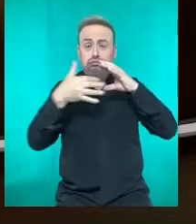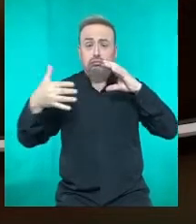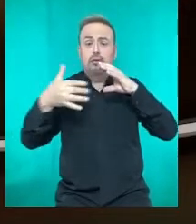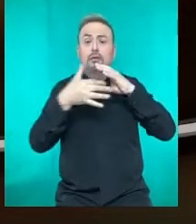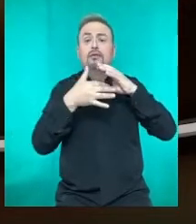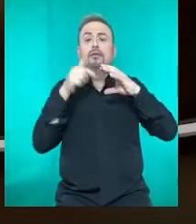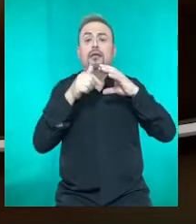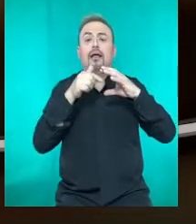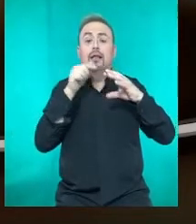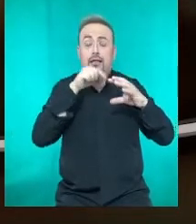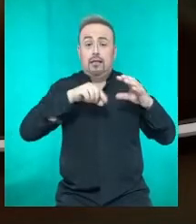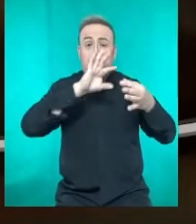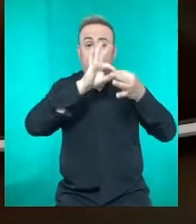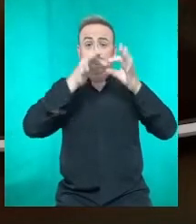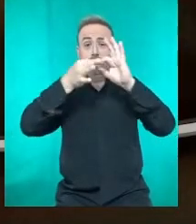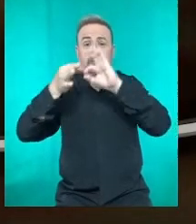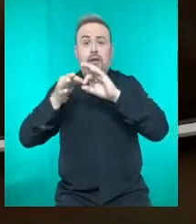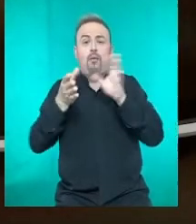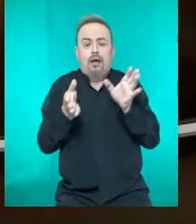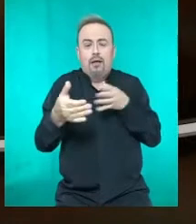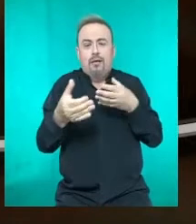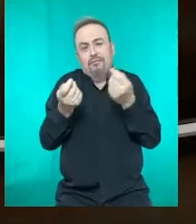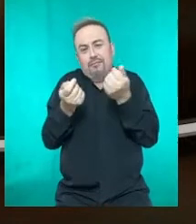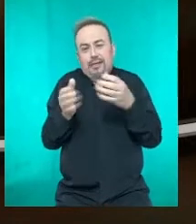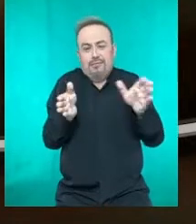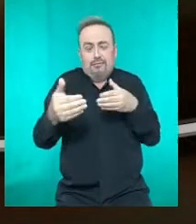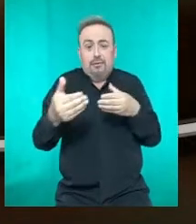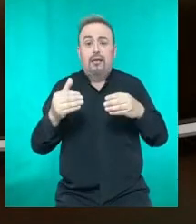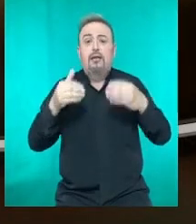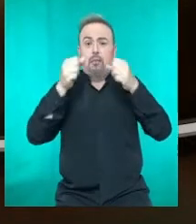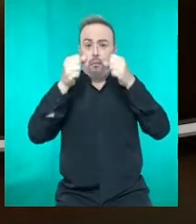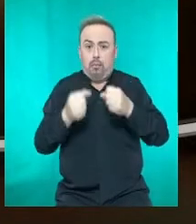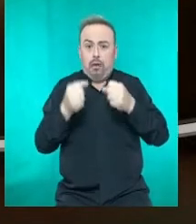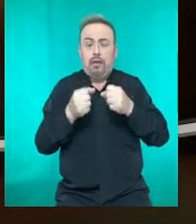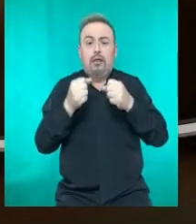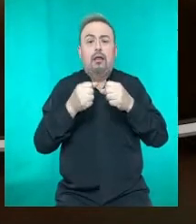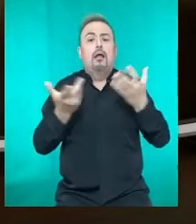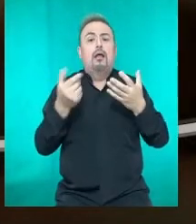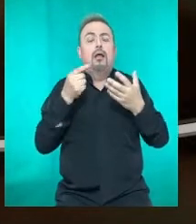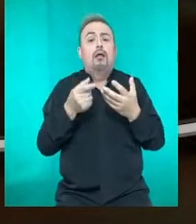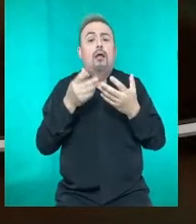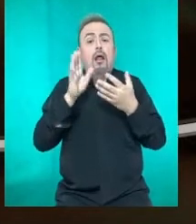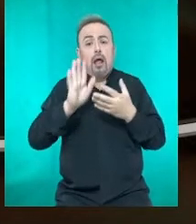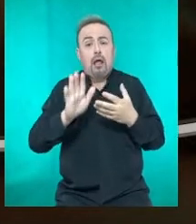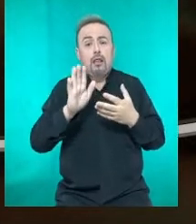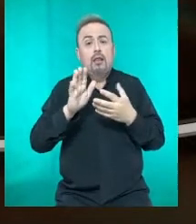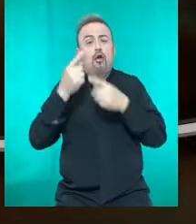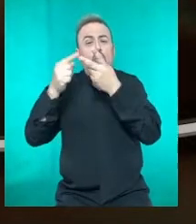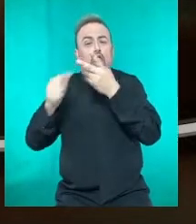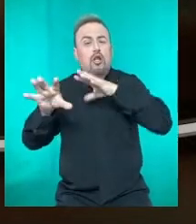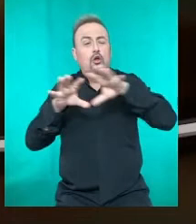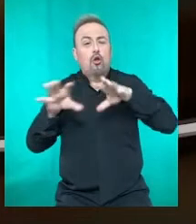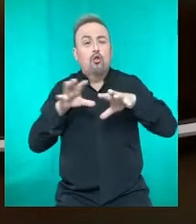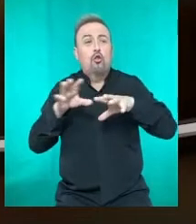sistema interconectado de ladrillos y eso permite la precipitación pasiva de los elementos contaminantes que estén en